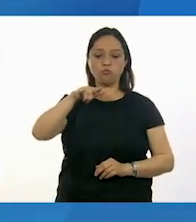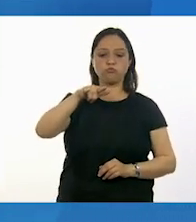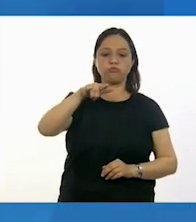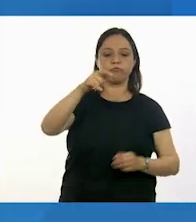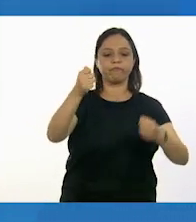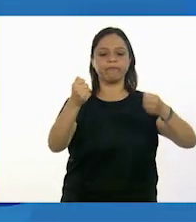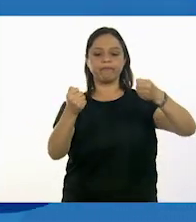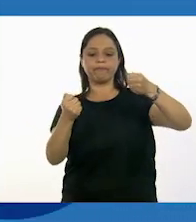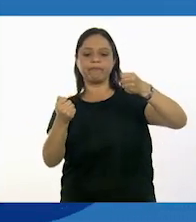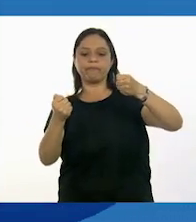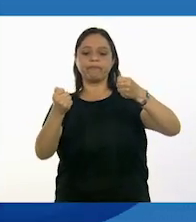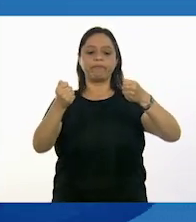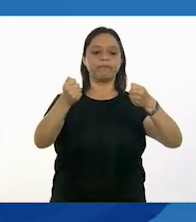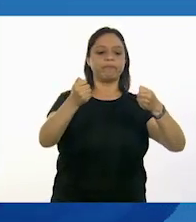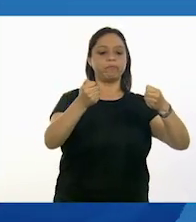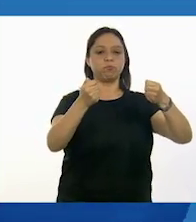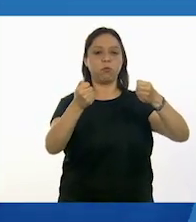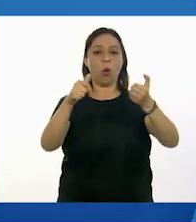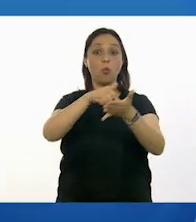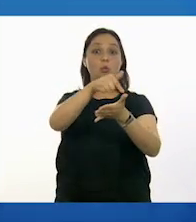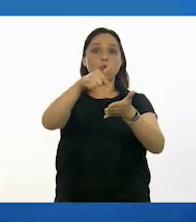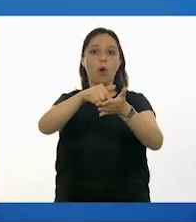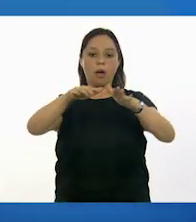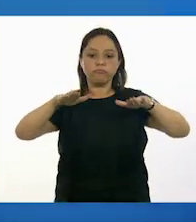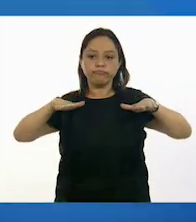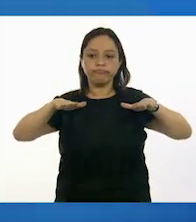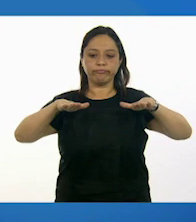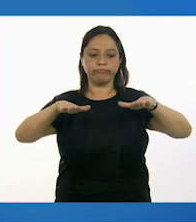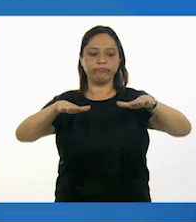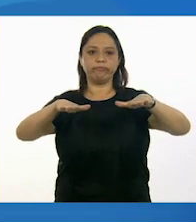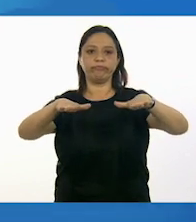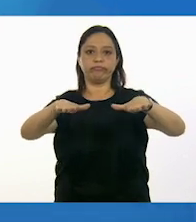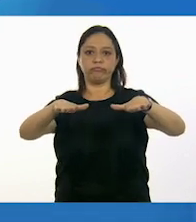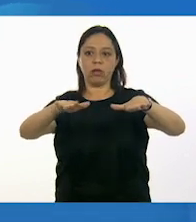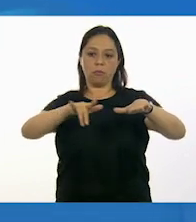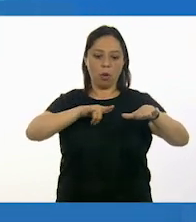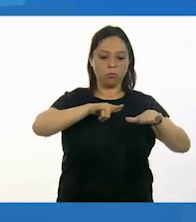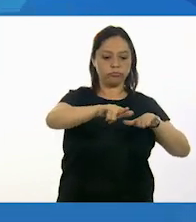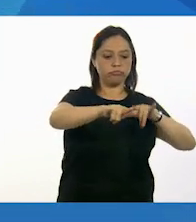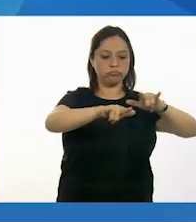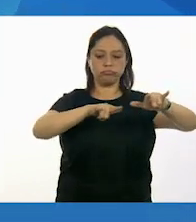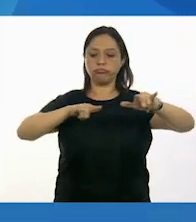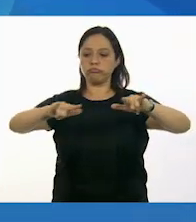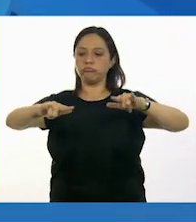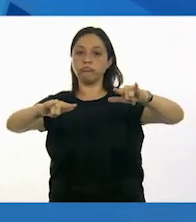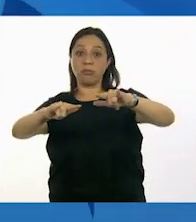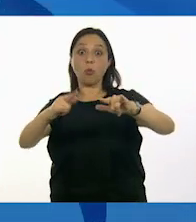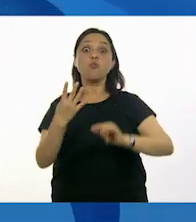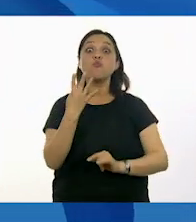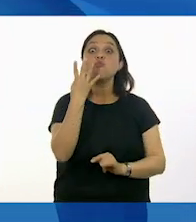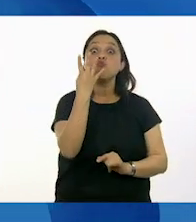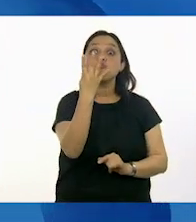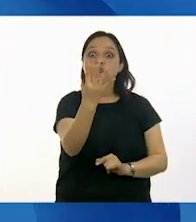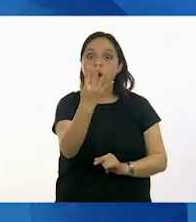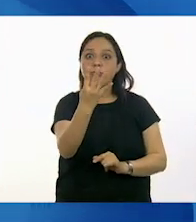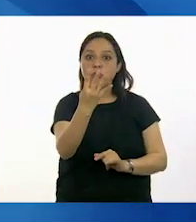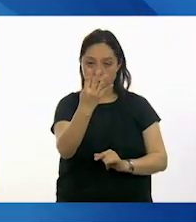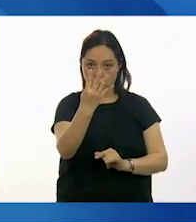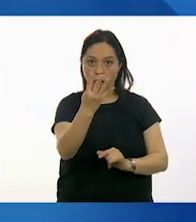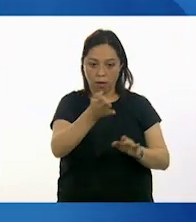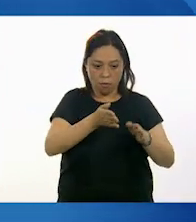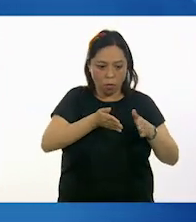tiene mucha información, es un aeropuerto, que tiene 4 pistas. Un aeropuerto, imagínate,